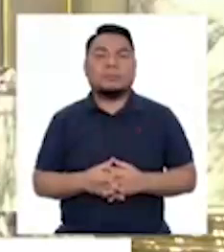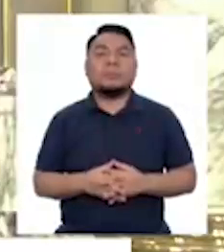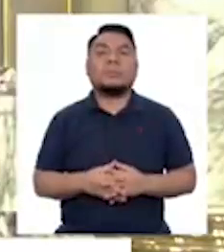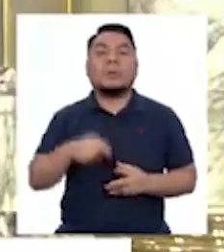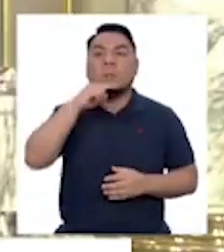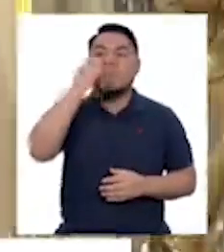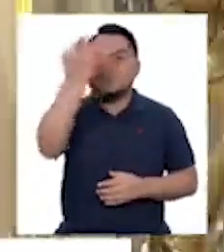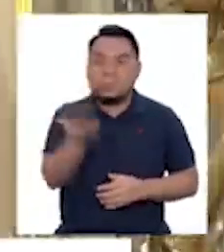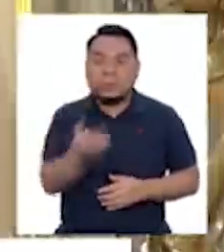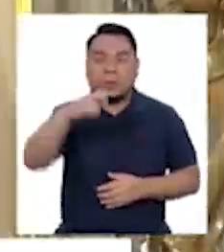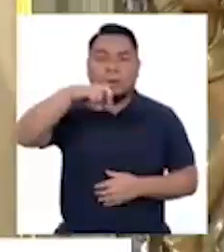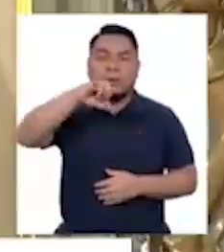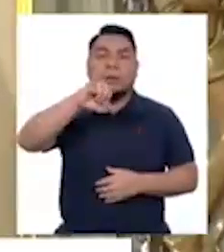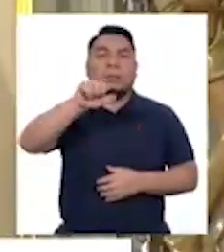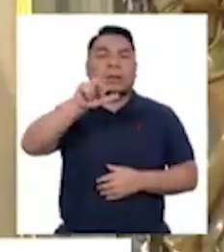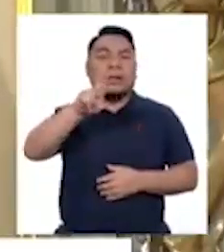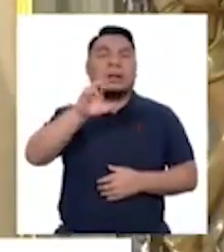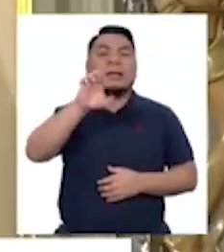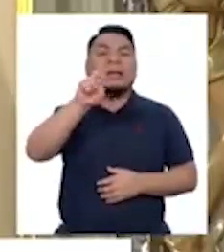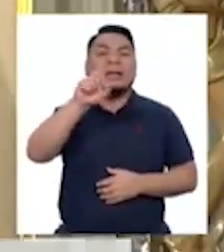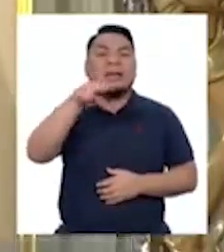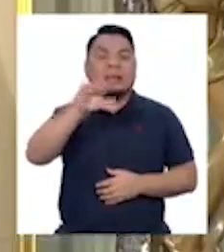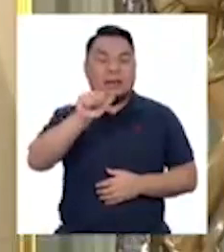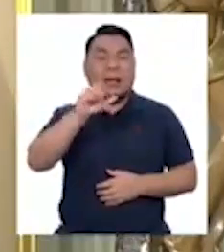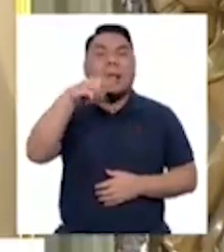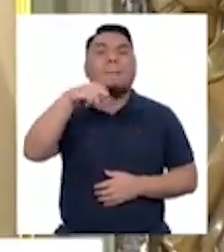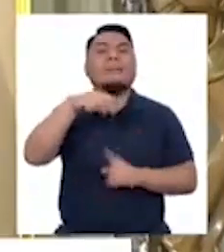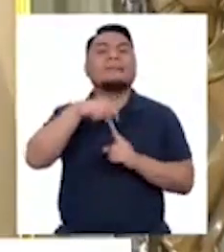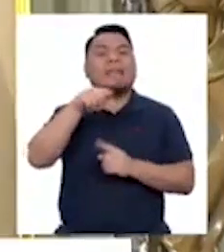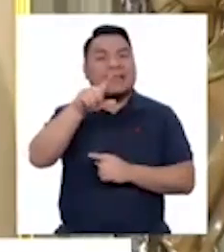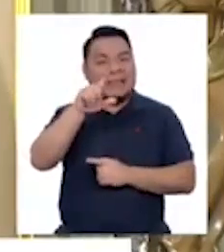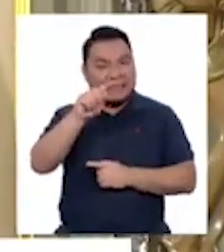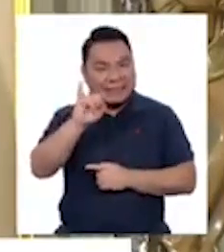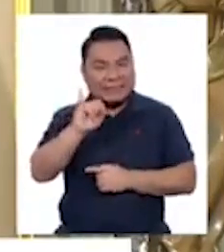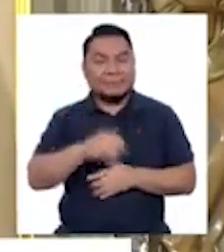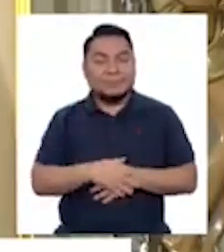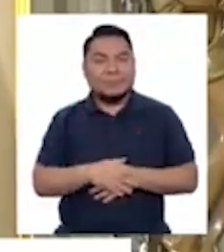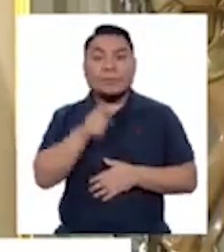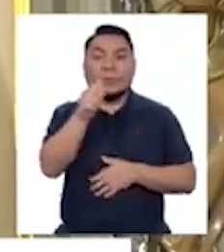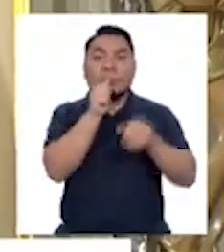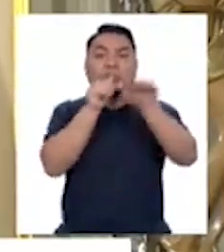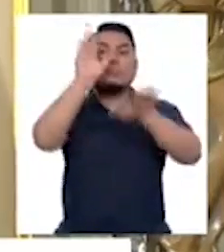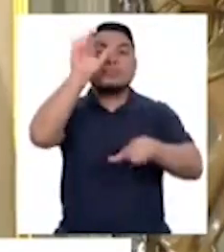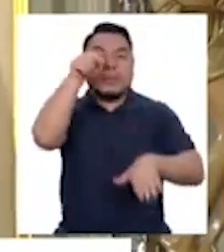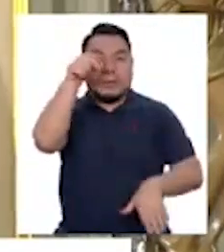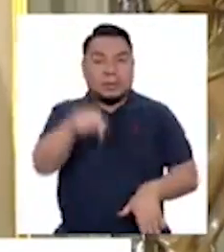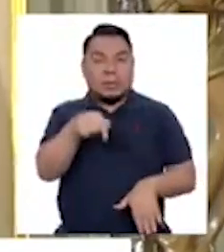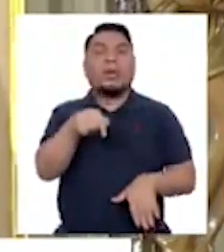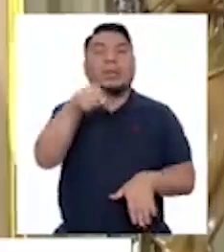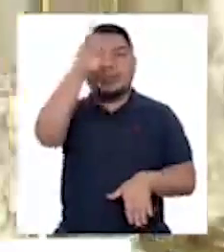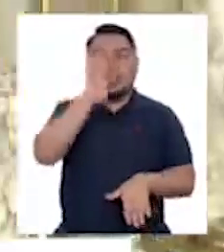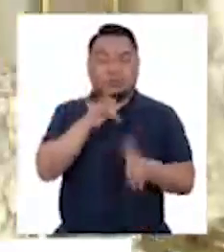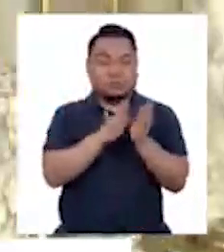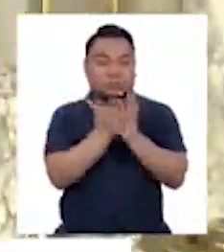Ciudadana Pilar Elena Macetti Soler, juráis por Dios y estos santos